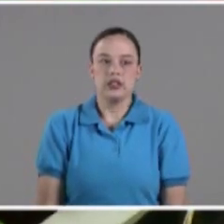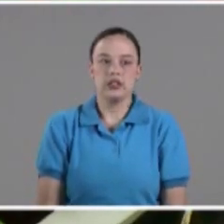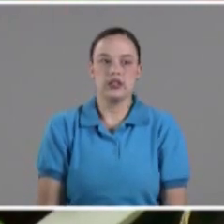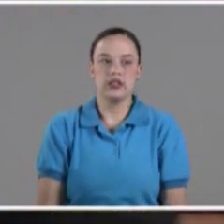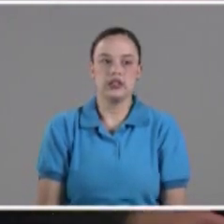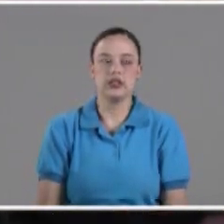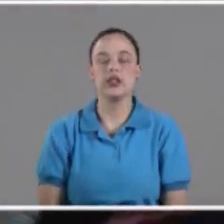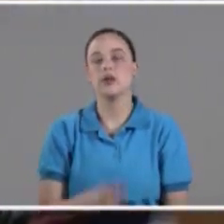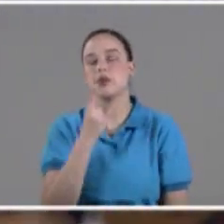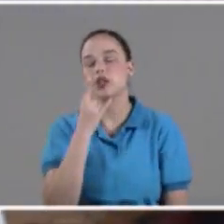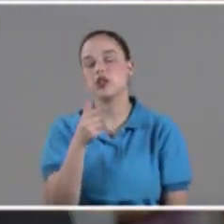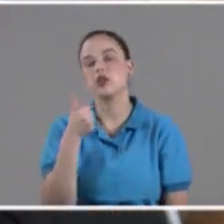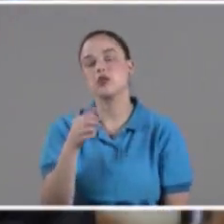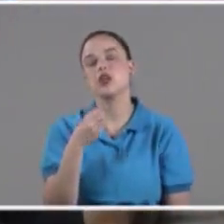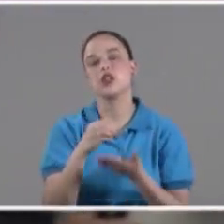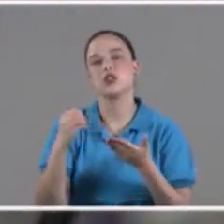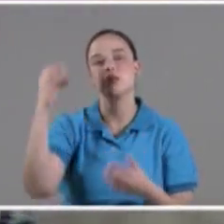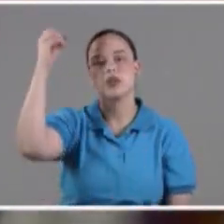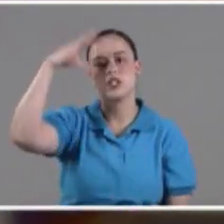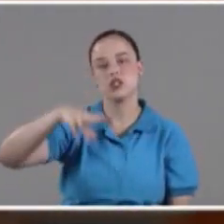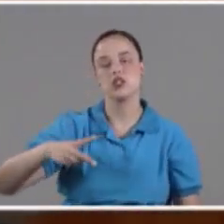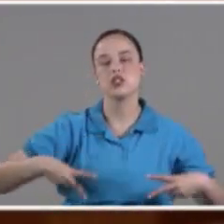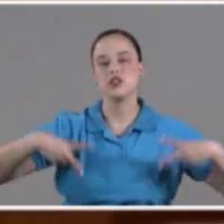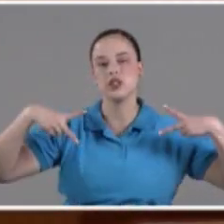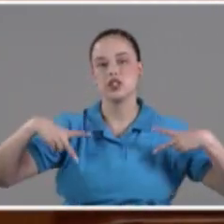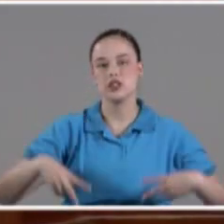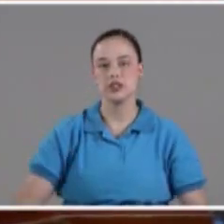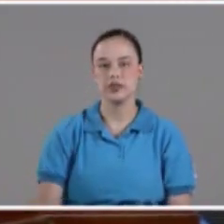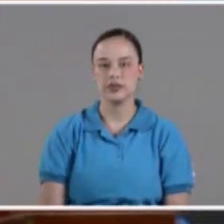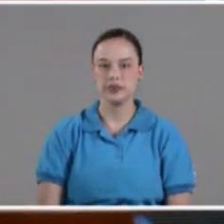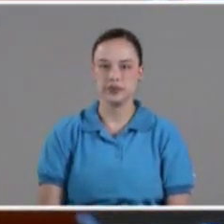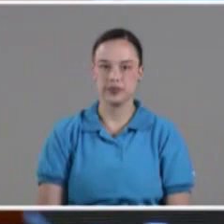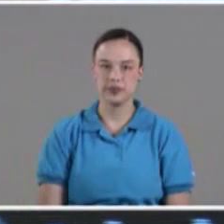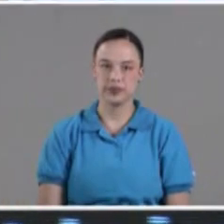un Perdón buenas obras bendiciones y vidas